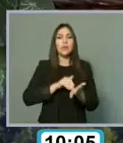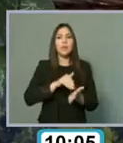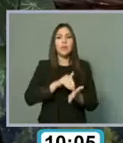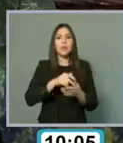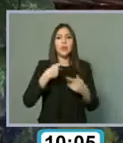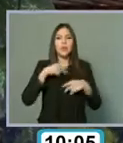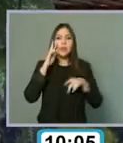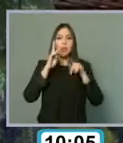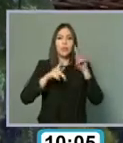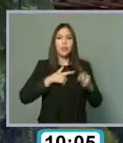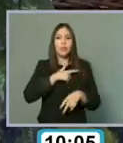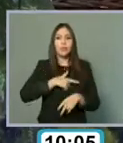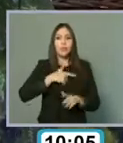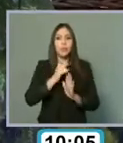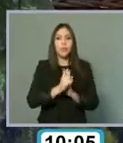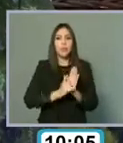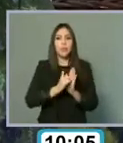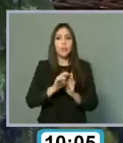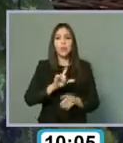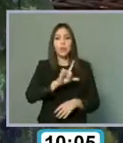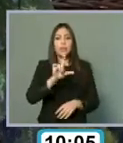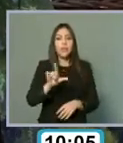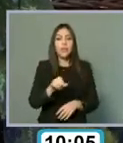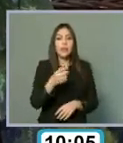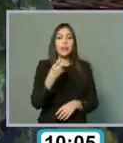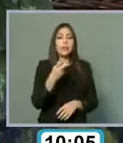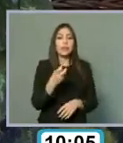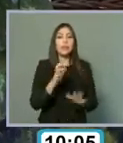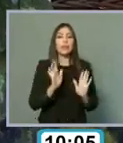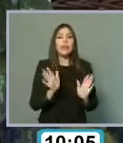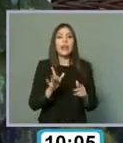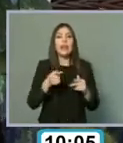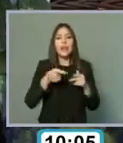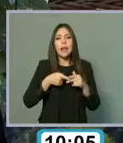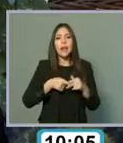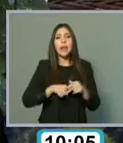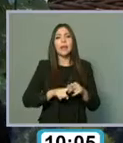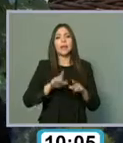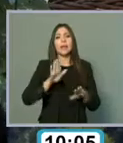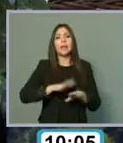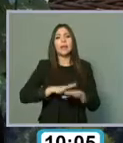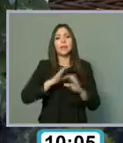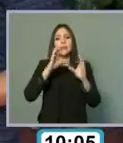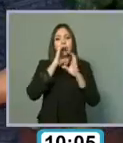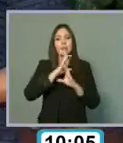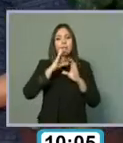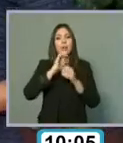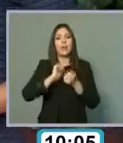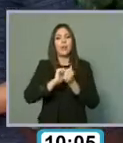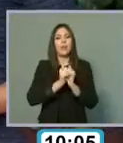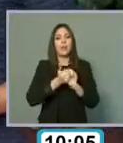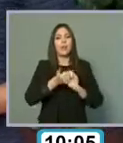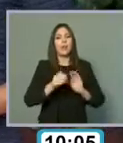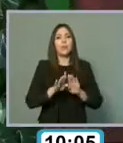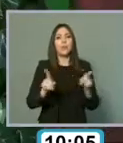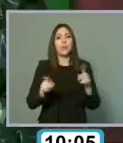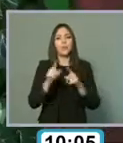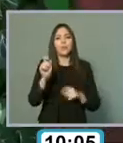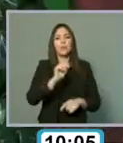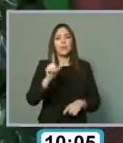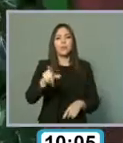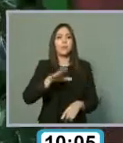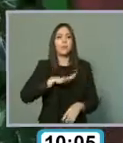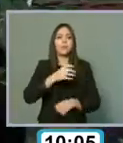YouTube. Y a partir de ese momento empecé a dedicarme profesionalmente a la Y bueno, música. tiene 22 años